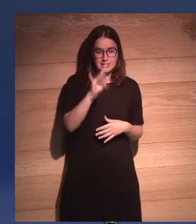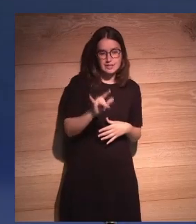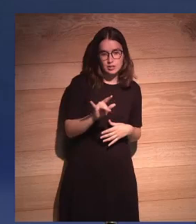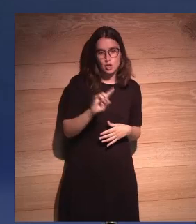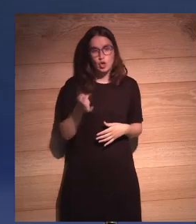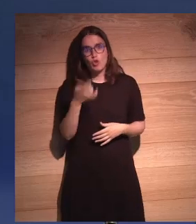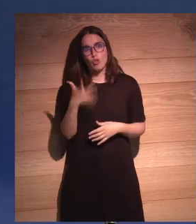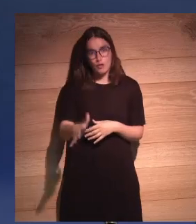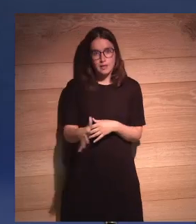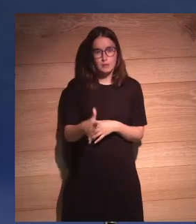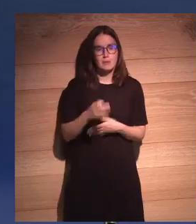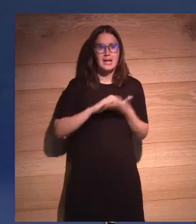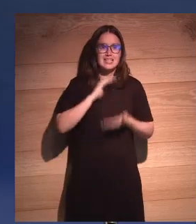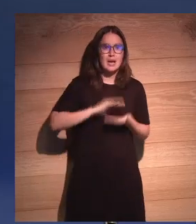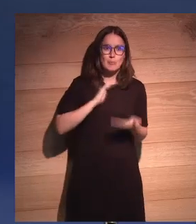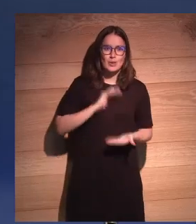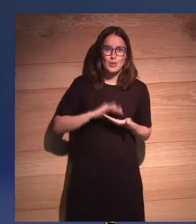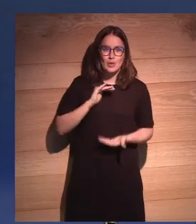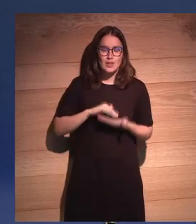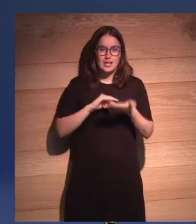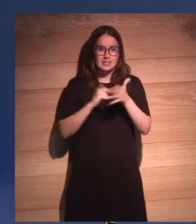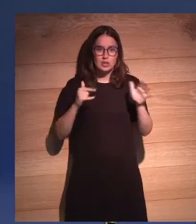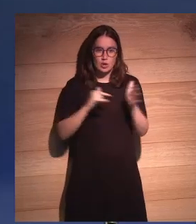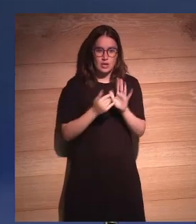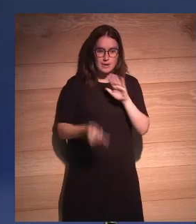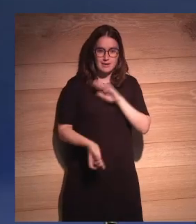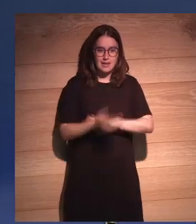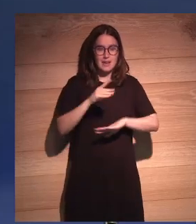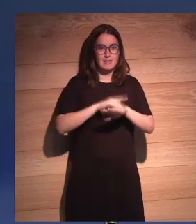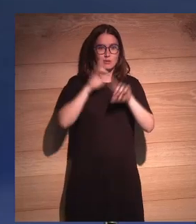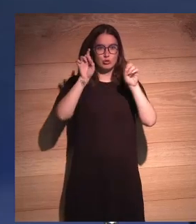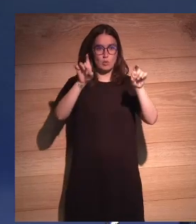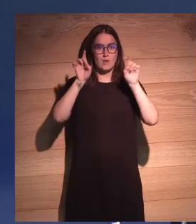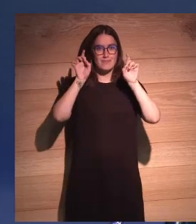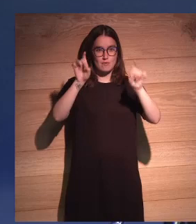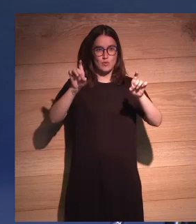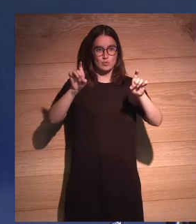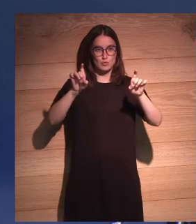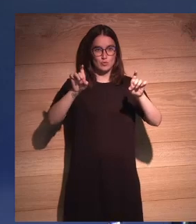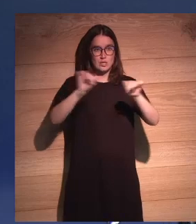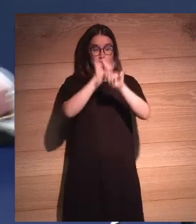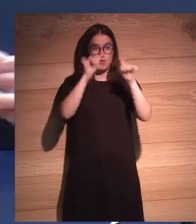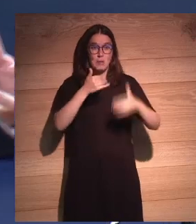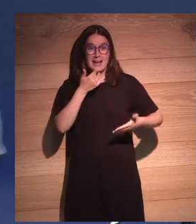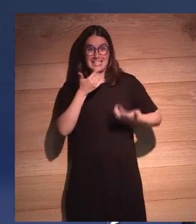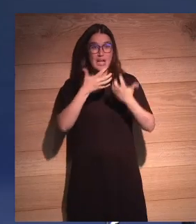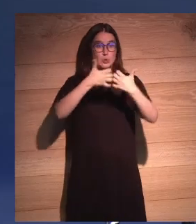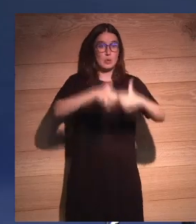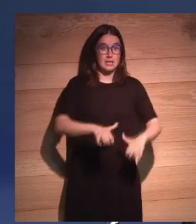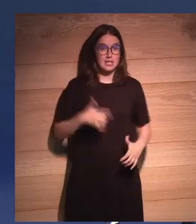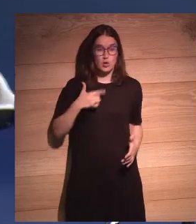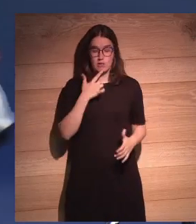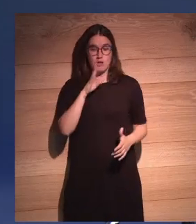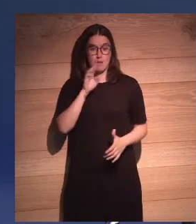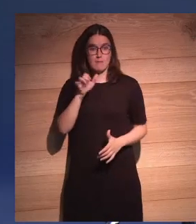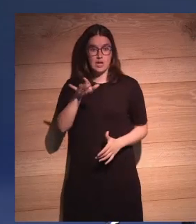no, más la capacidad de la tecnología para crear relatos educativos en forma semiautomática, enlazando, como decía